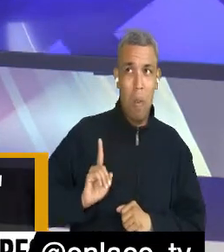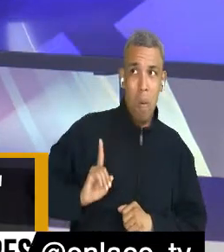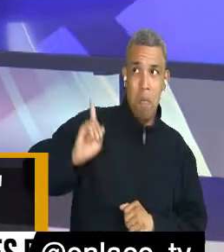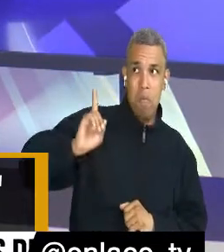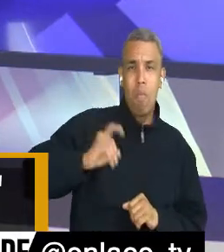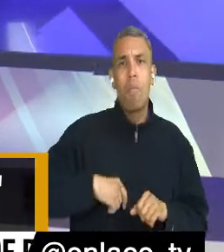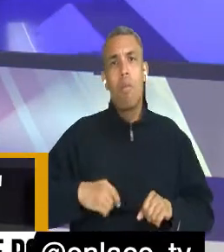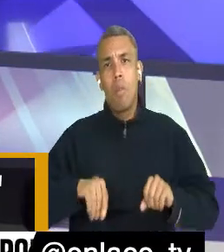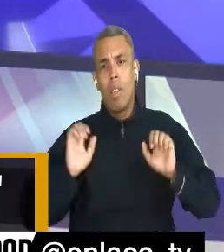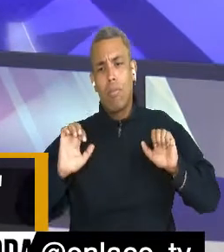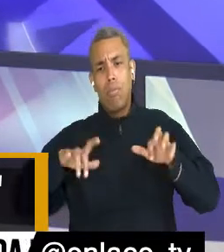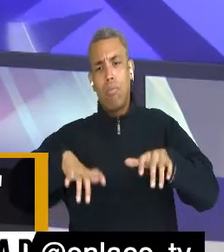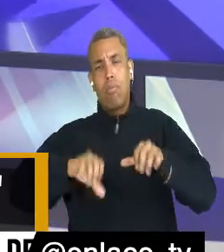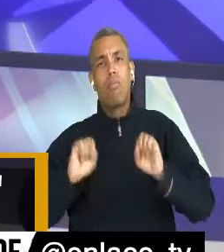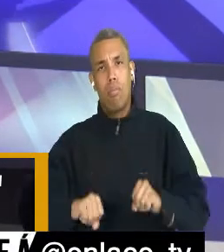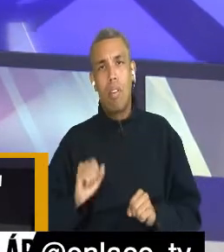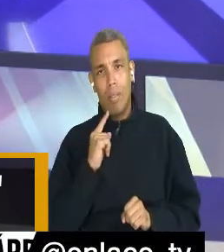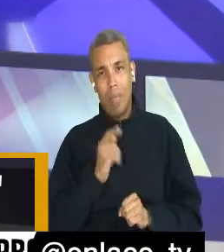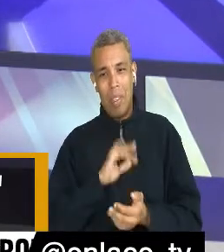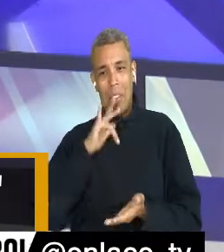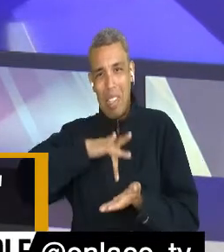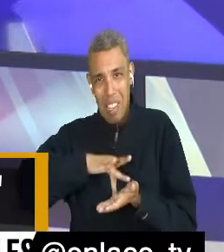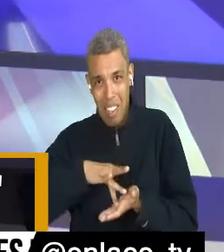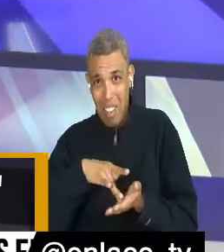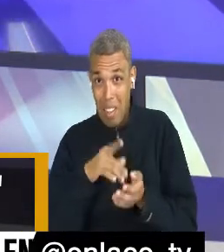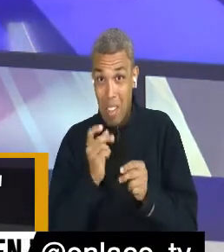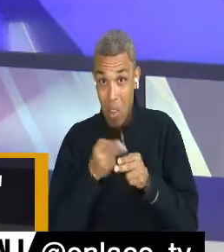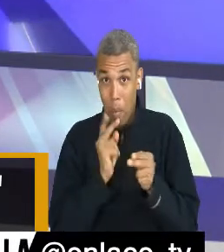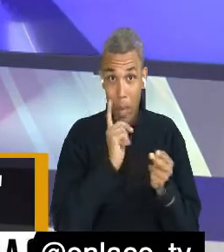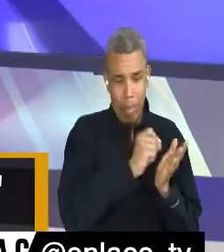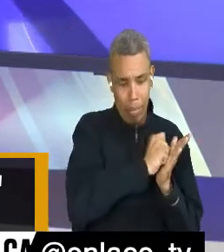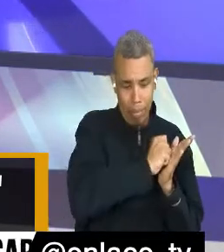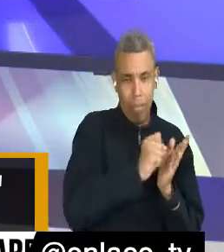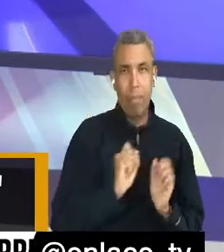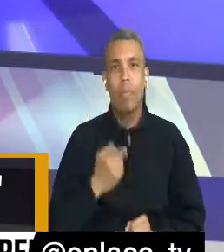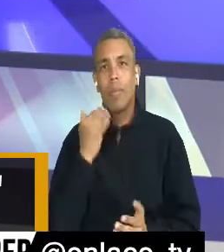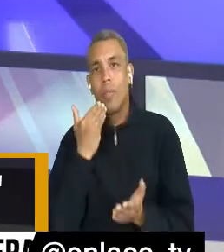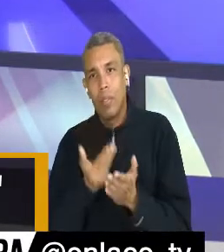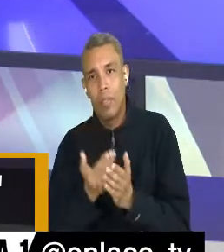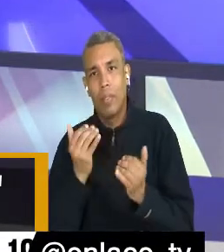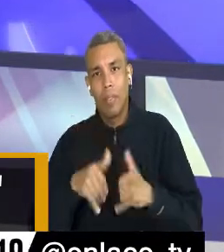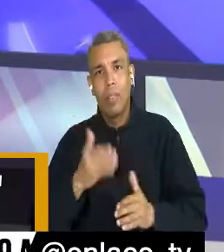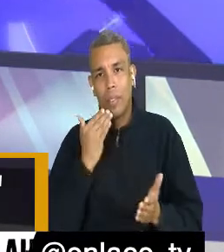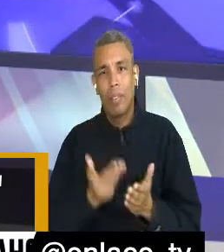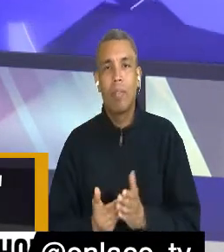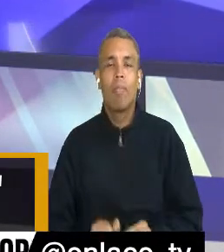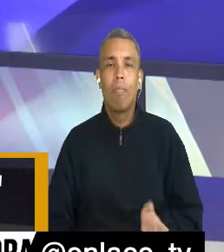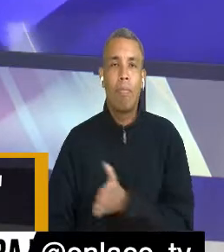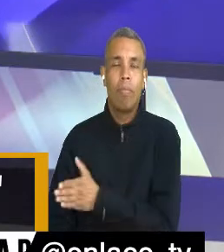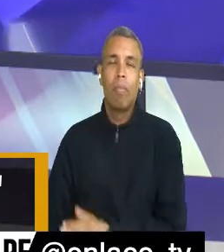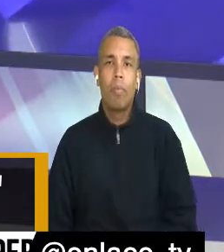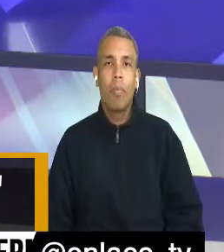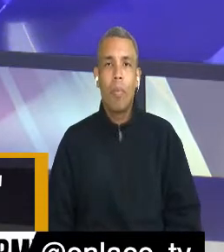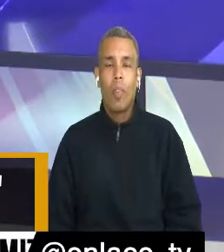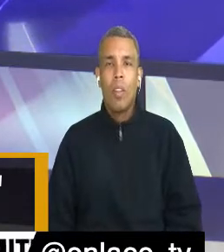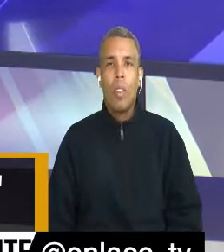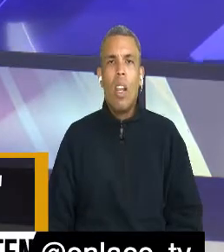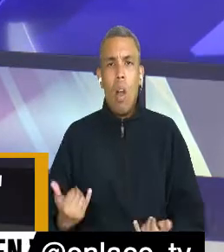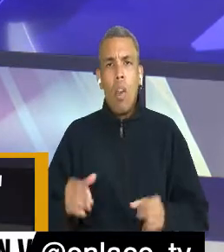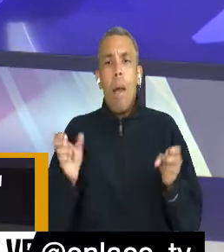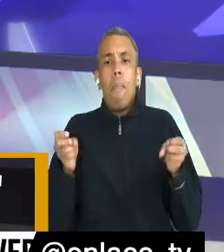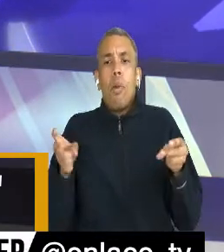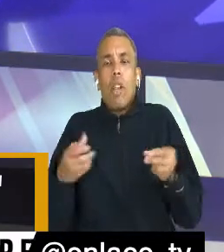Todavía pueden reclamar sus boletas en el punto de información. Muchísimas gracias por estar con nosotros. Y a nuestra parrilla de programación llegó el programa Primero la Salud.